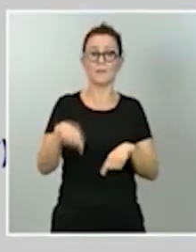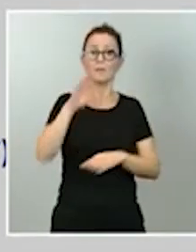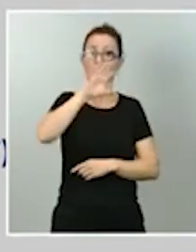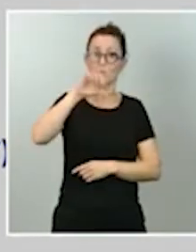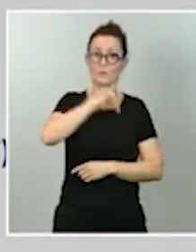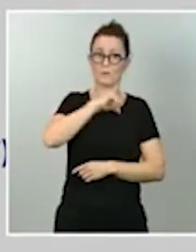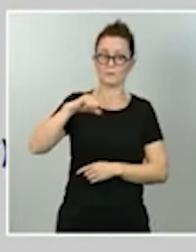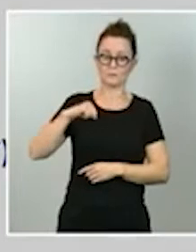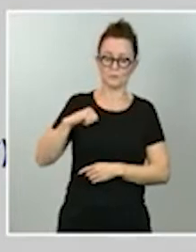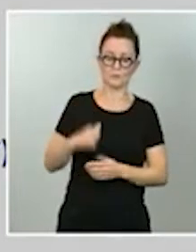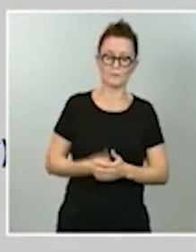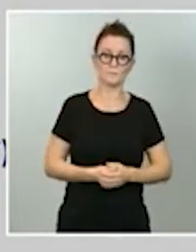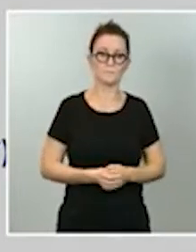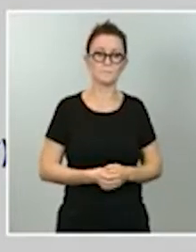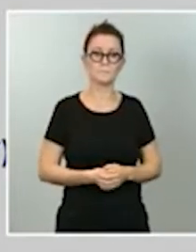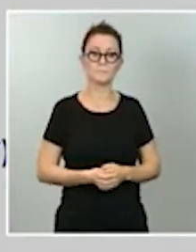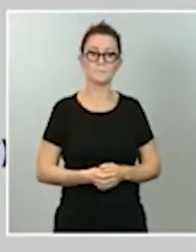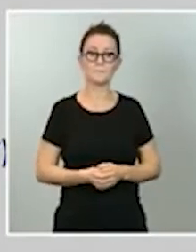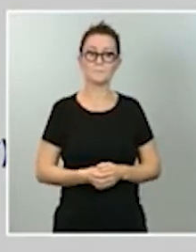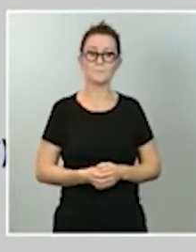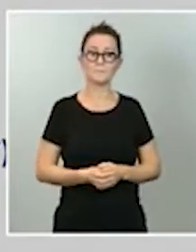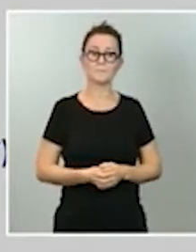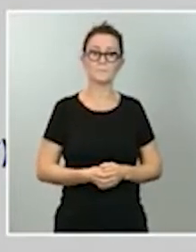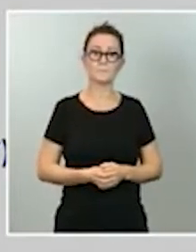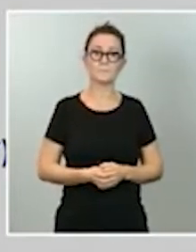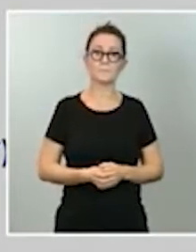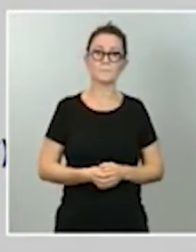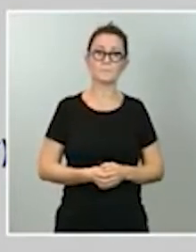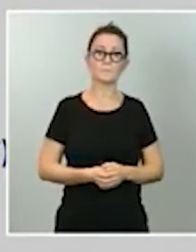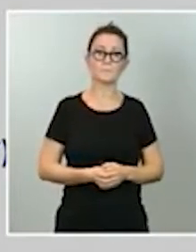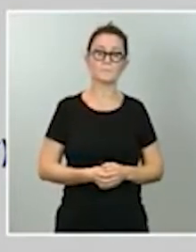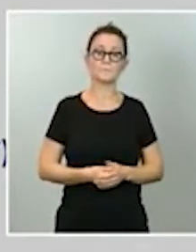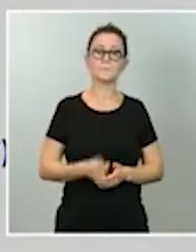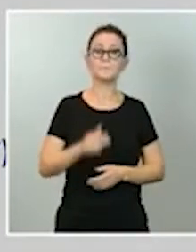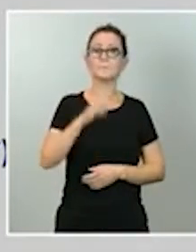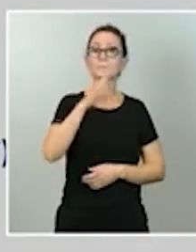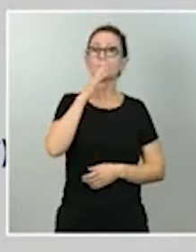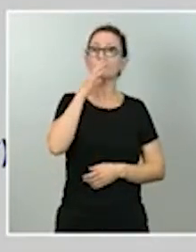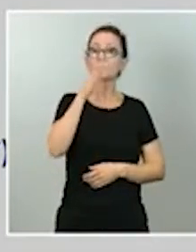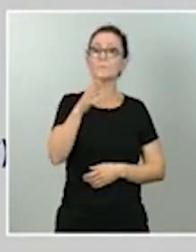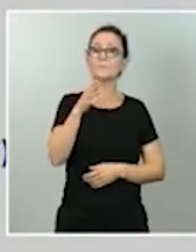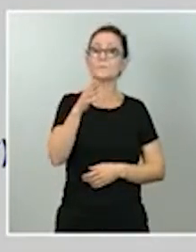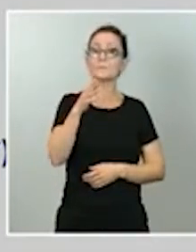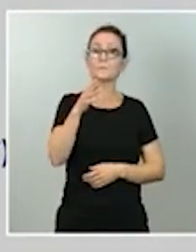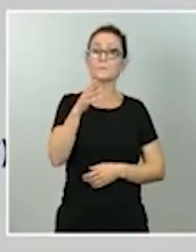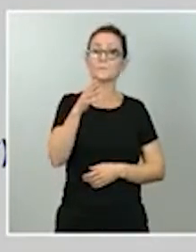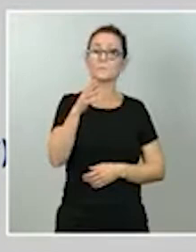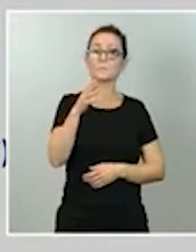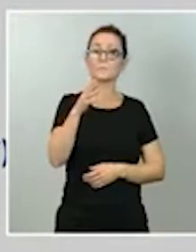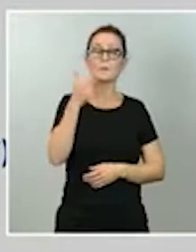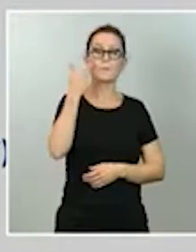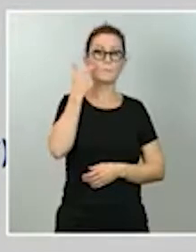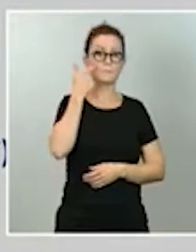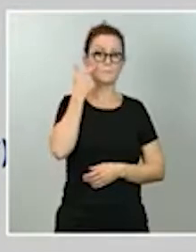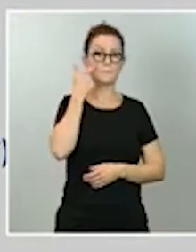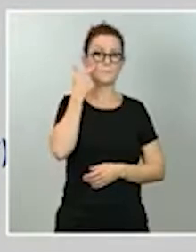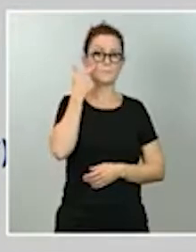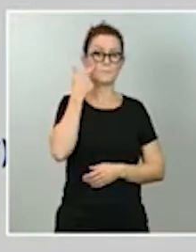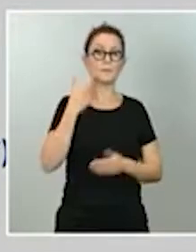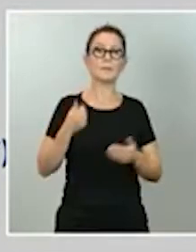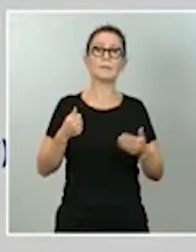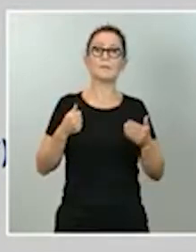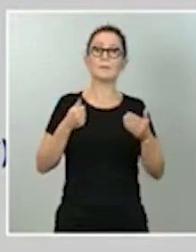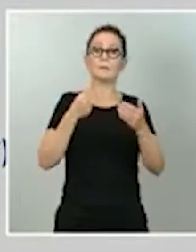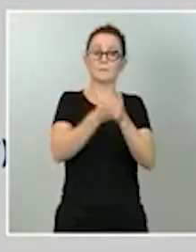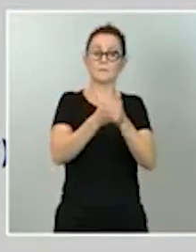autónomas por ello tienen ustedes la explicación de cómo se confeccionar este límite de gasto en